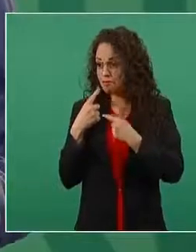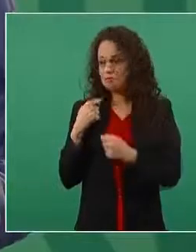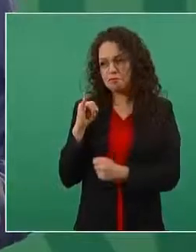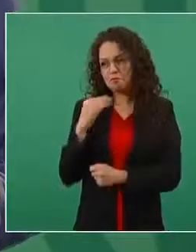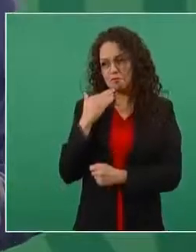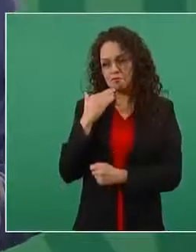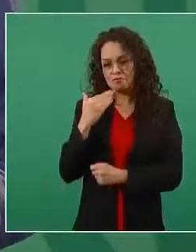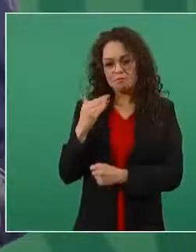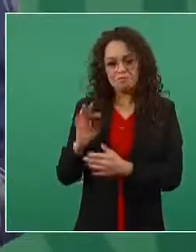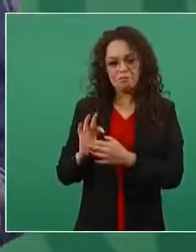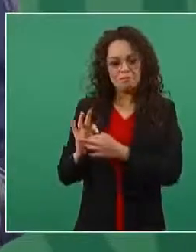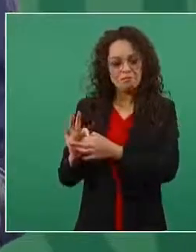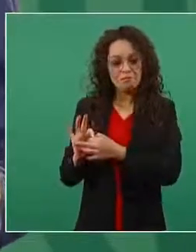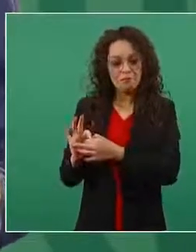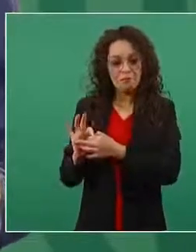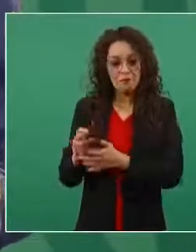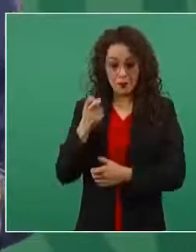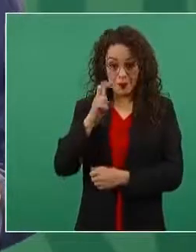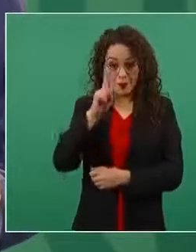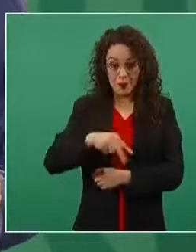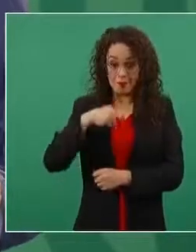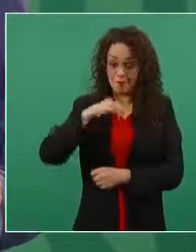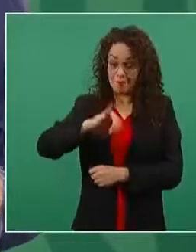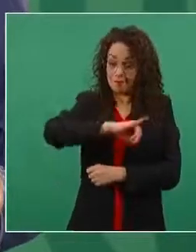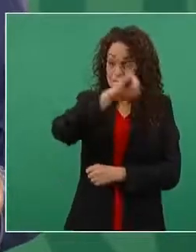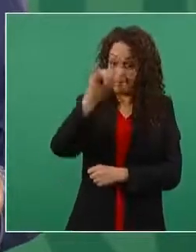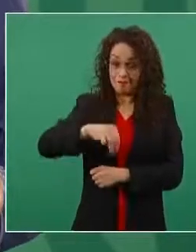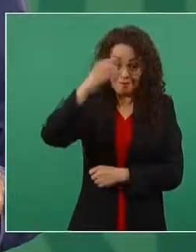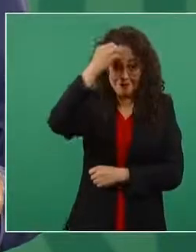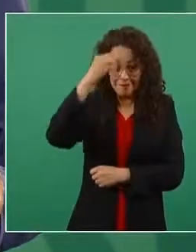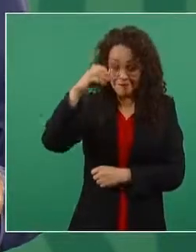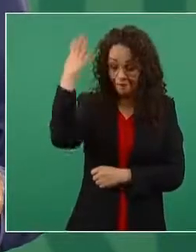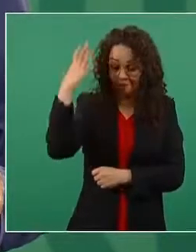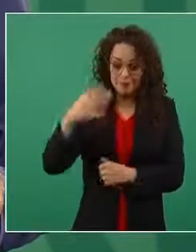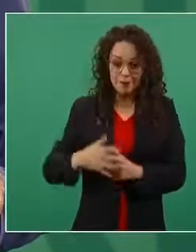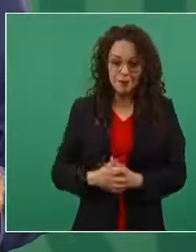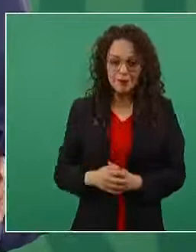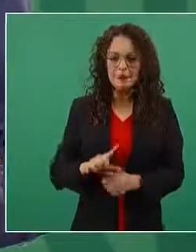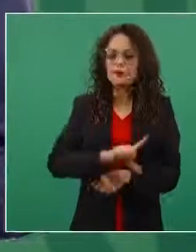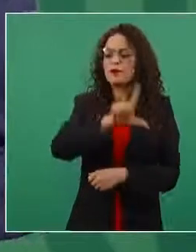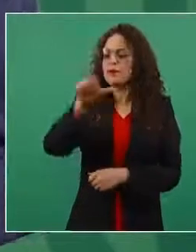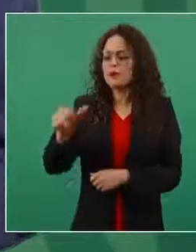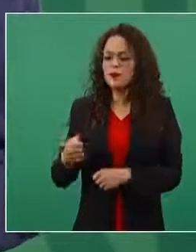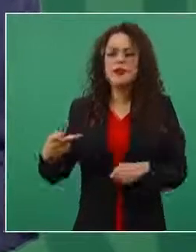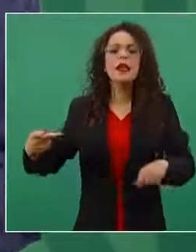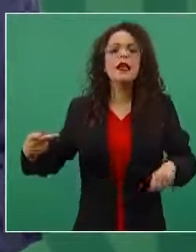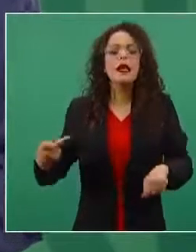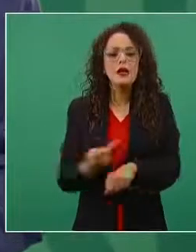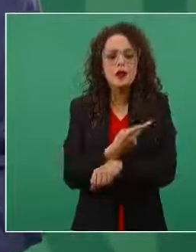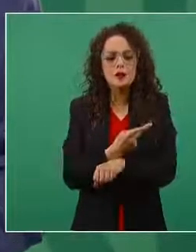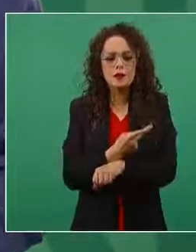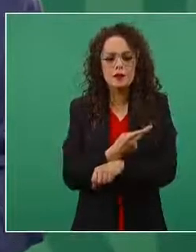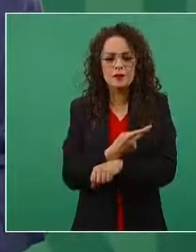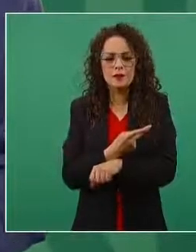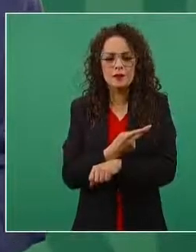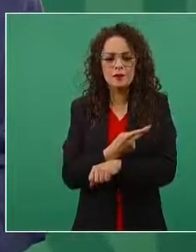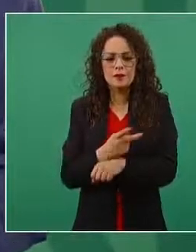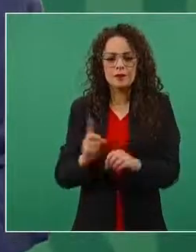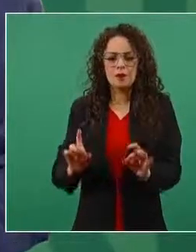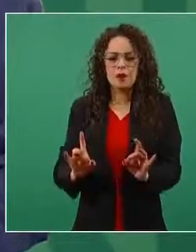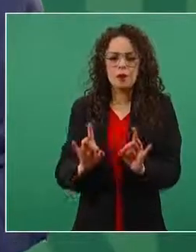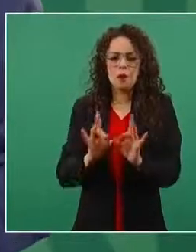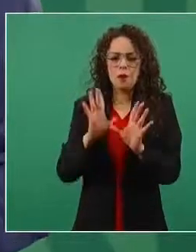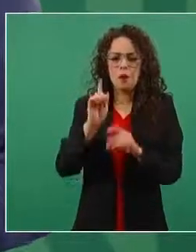Eso no se olvida. ¿Qué pasó? Vino un accidente, no más que nada un